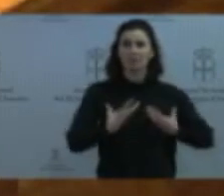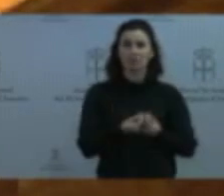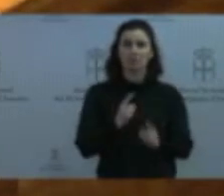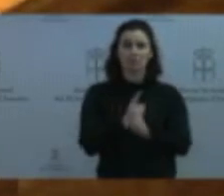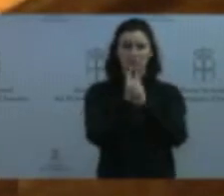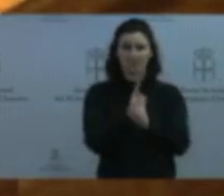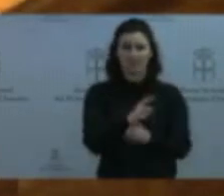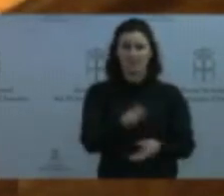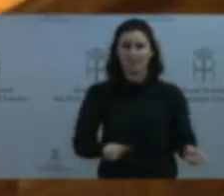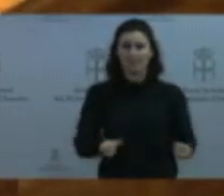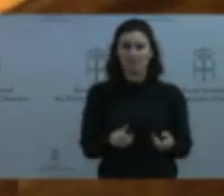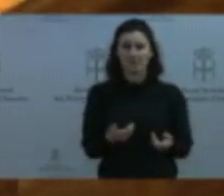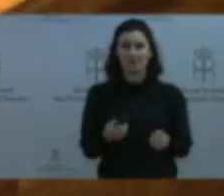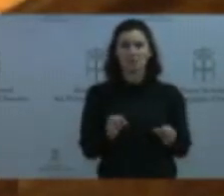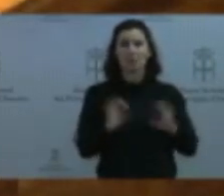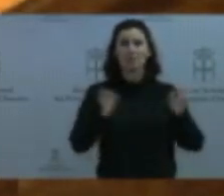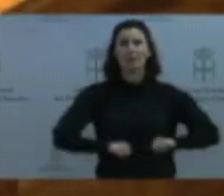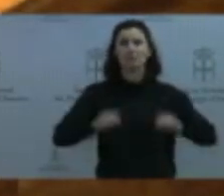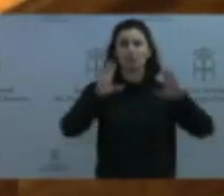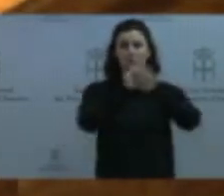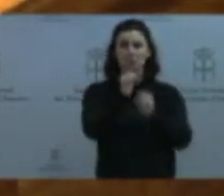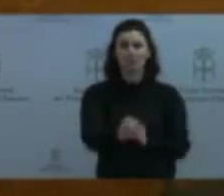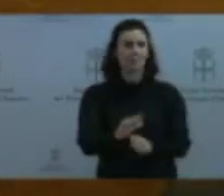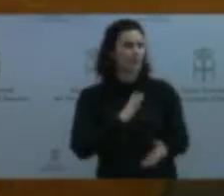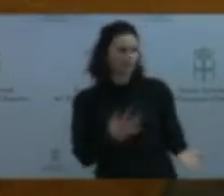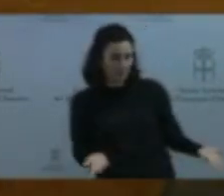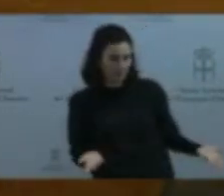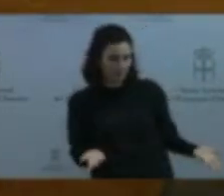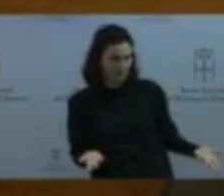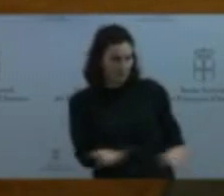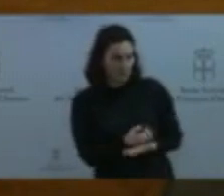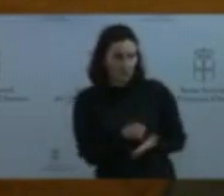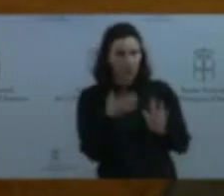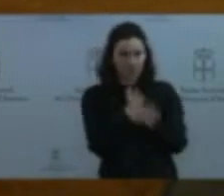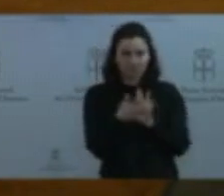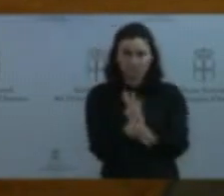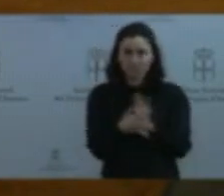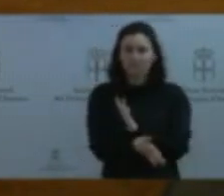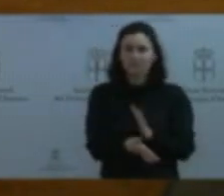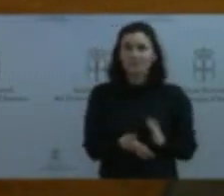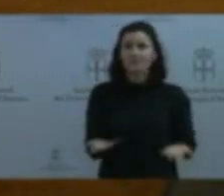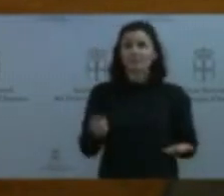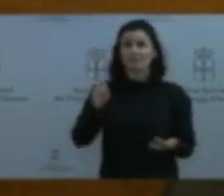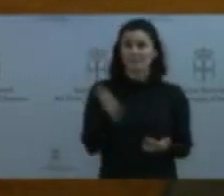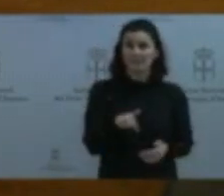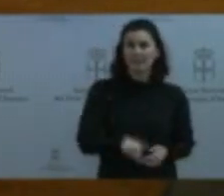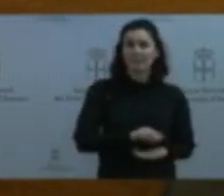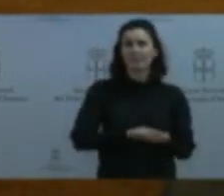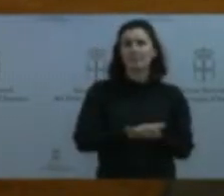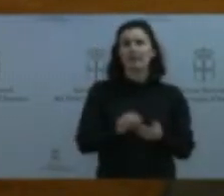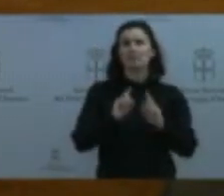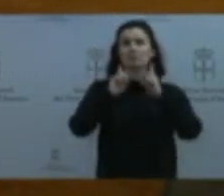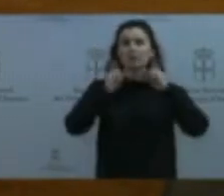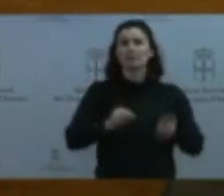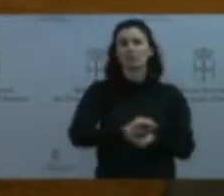ustedes dijeron todo eso y más. Ustedes hablan aquí del caso Niemeyer. Ustedes no pueden entrar en ninguna cosa en concreto, porque ustedes no tienen argumentos.